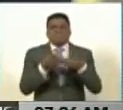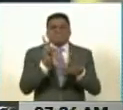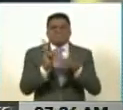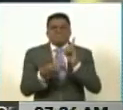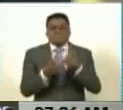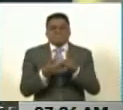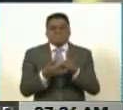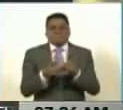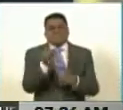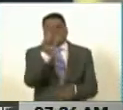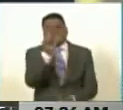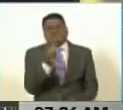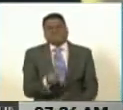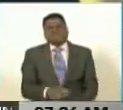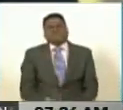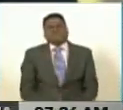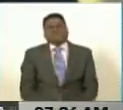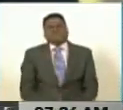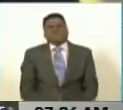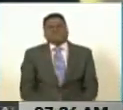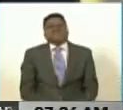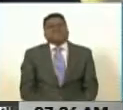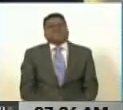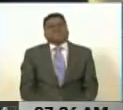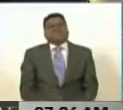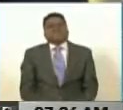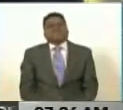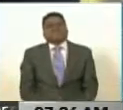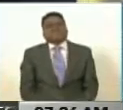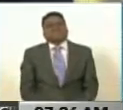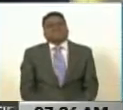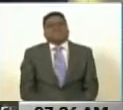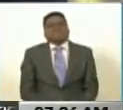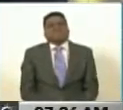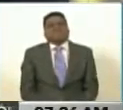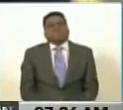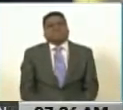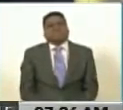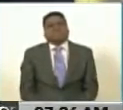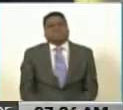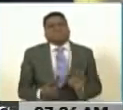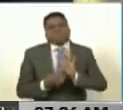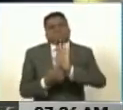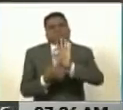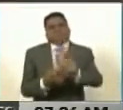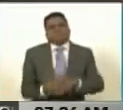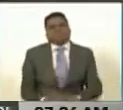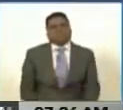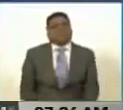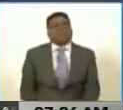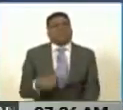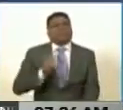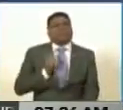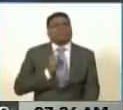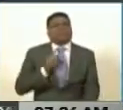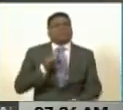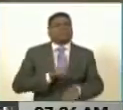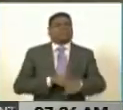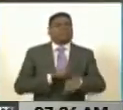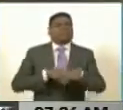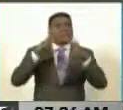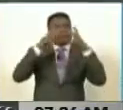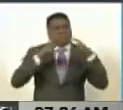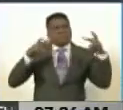de la jerarquía eclesiástica venezolana, como lo que acabamos de... Defensor, vamos a aprovechar esta oportunidad para